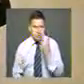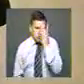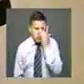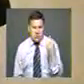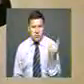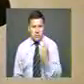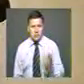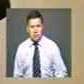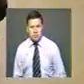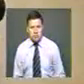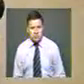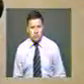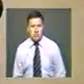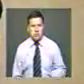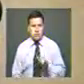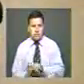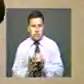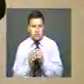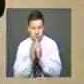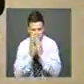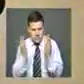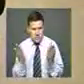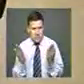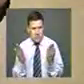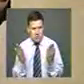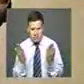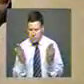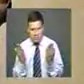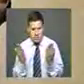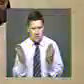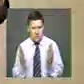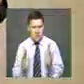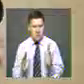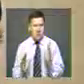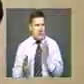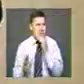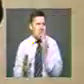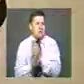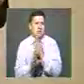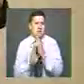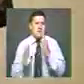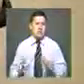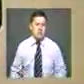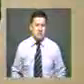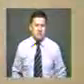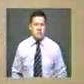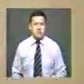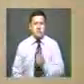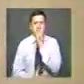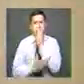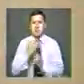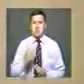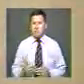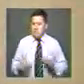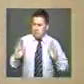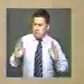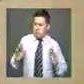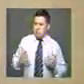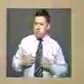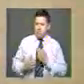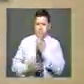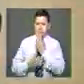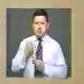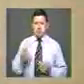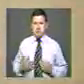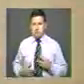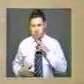no tienen la misma concepción. Yo no vería ningún problema en que la pareja dijera, hombre, me parece que